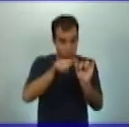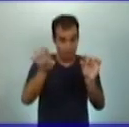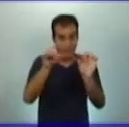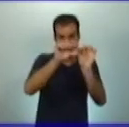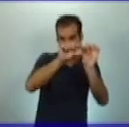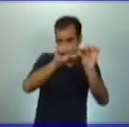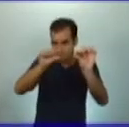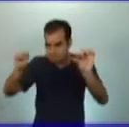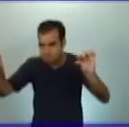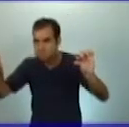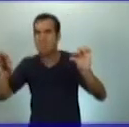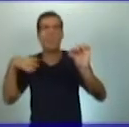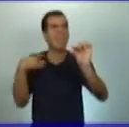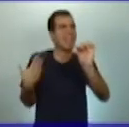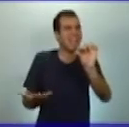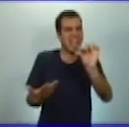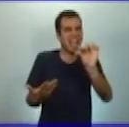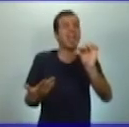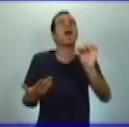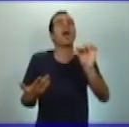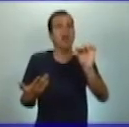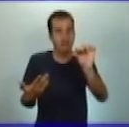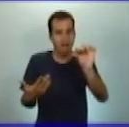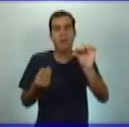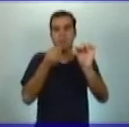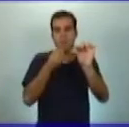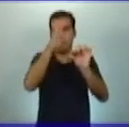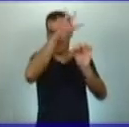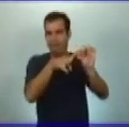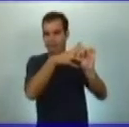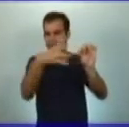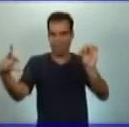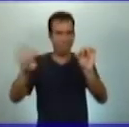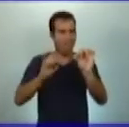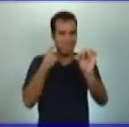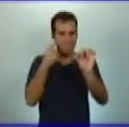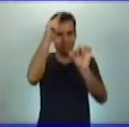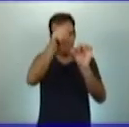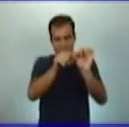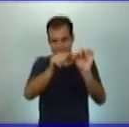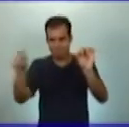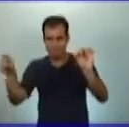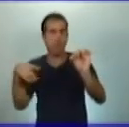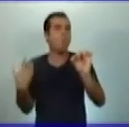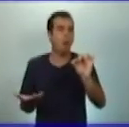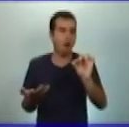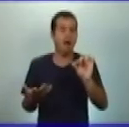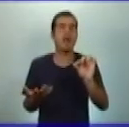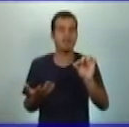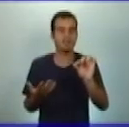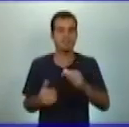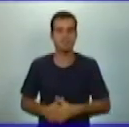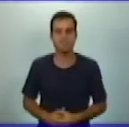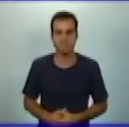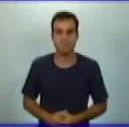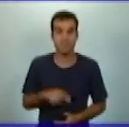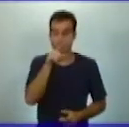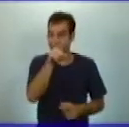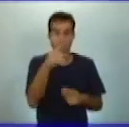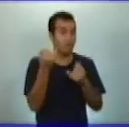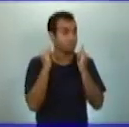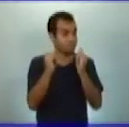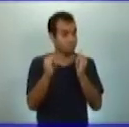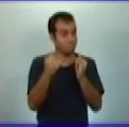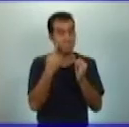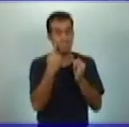de energía, la posición en el periodo. Y entonces trabajar con la tabla periódica, como ya les dije, que es una tabla de datos, para